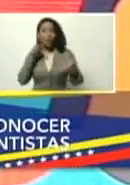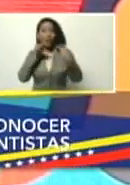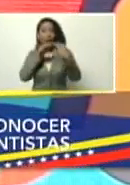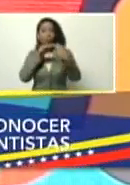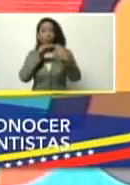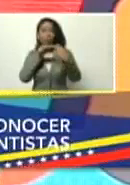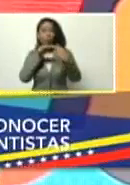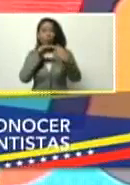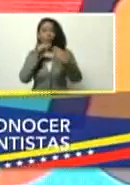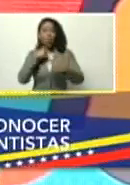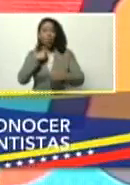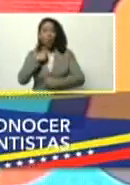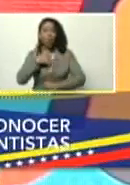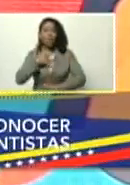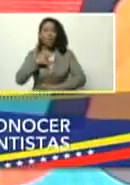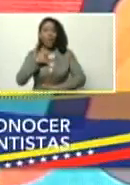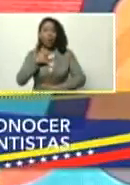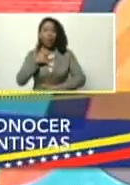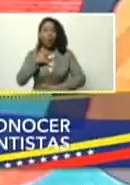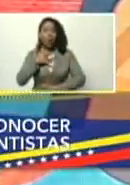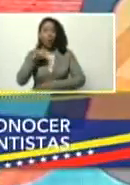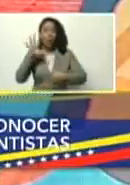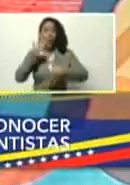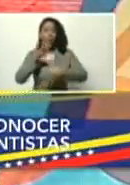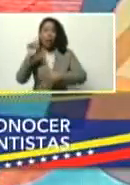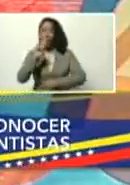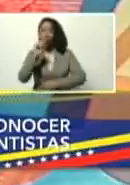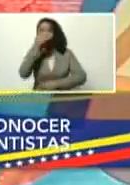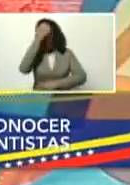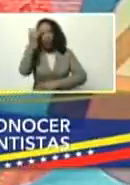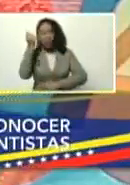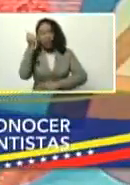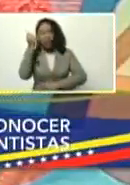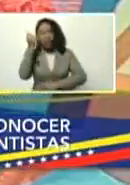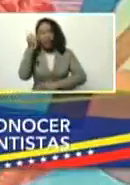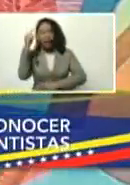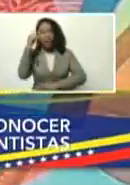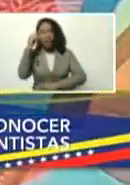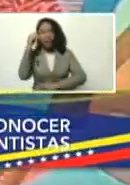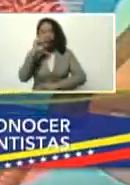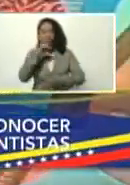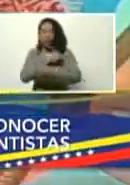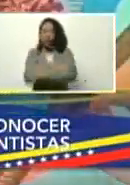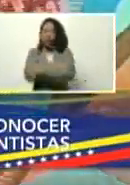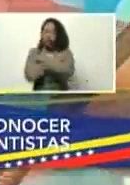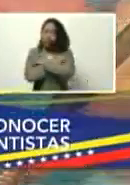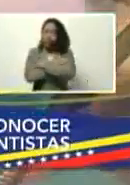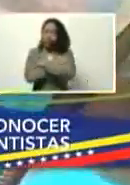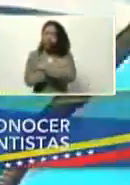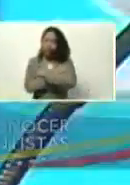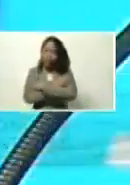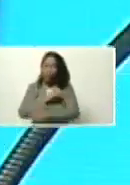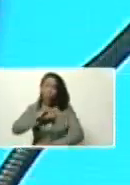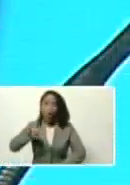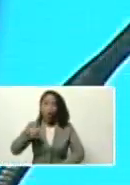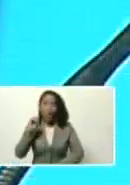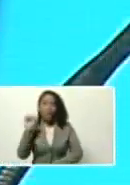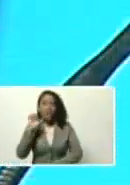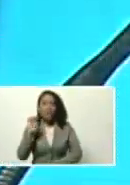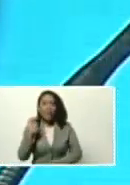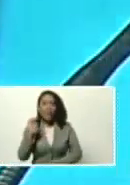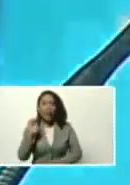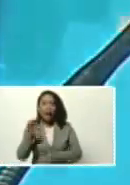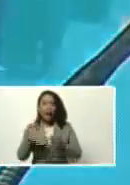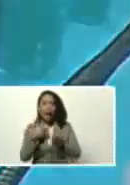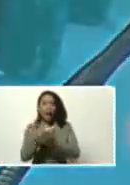y presiento que la América no olvidará el día en que nos abracemos. José de San Martín a Bolívar.